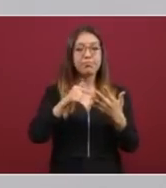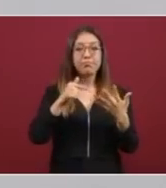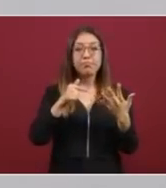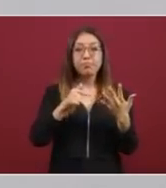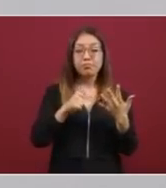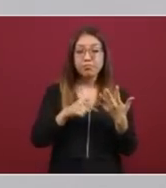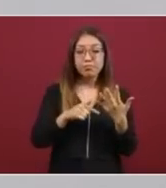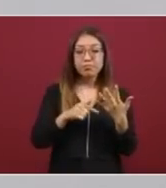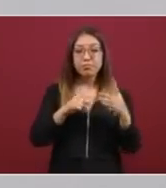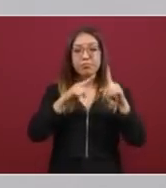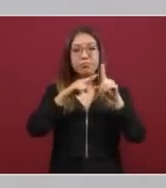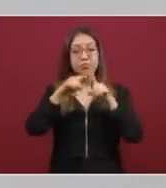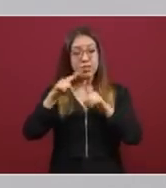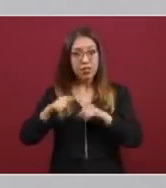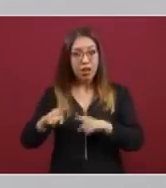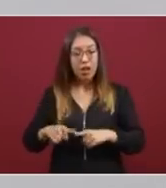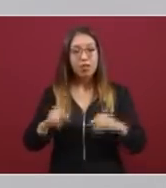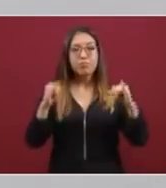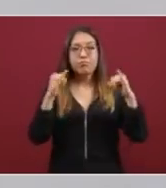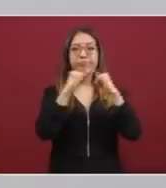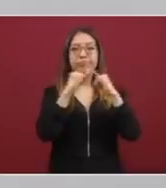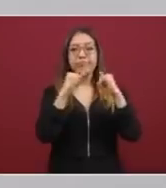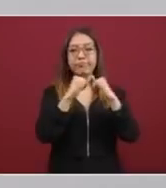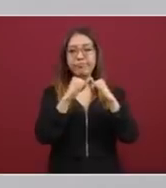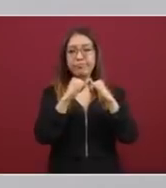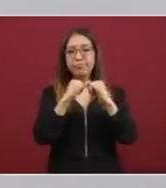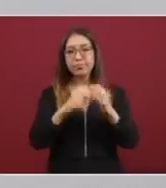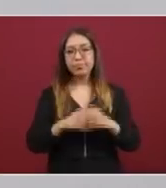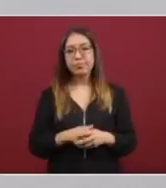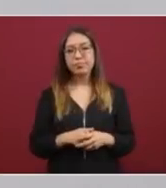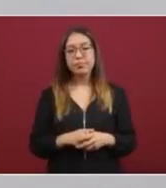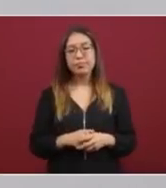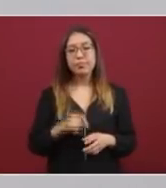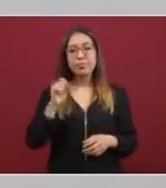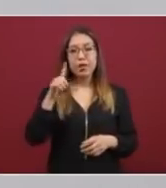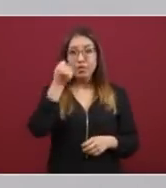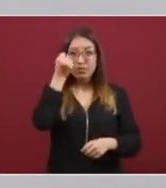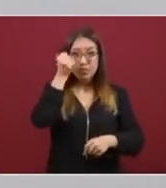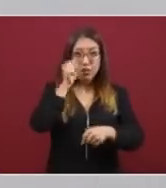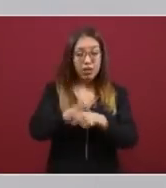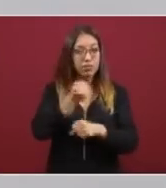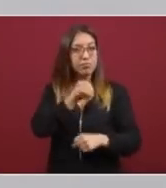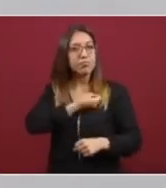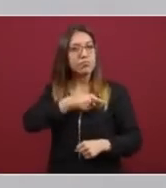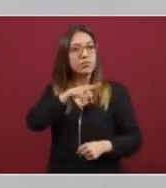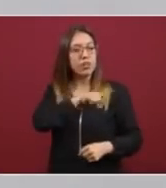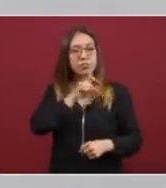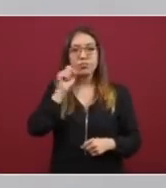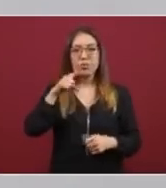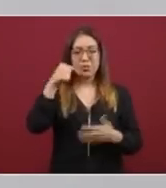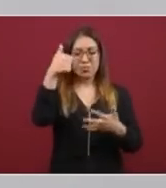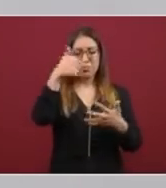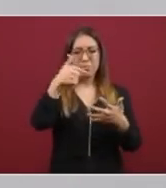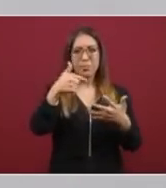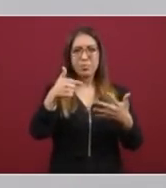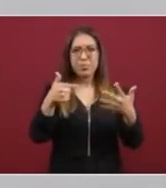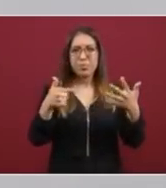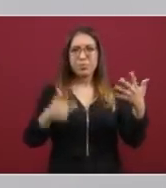plan DN3, como lo hace la Secretaría de Salud y otras